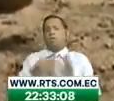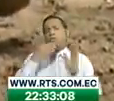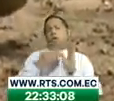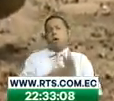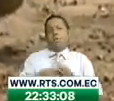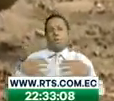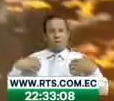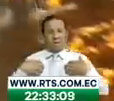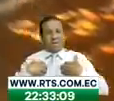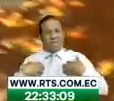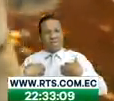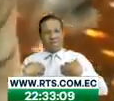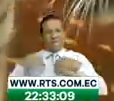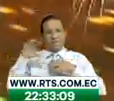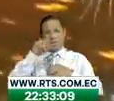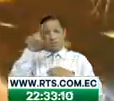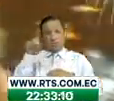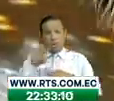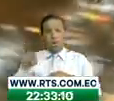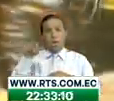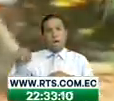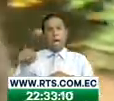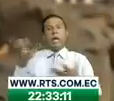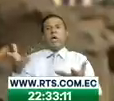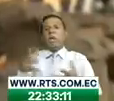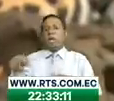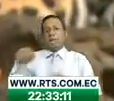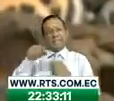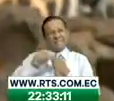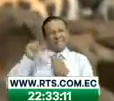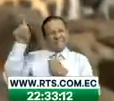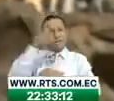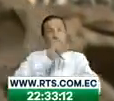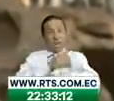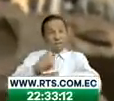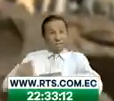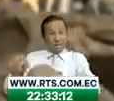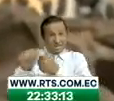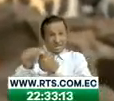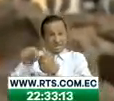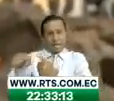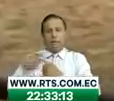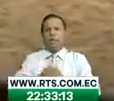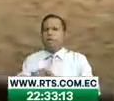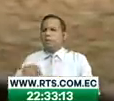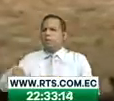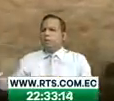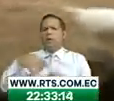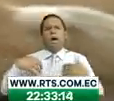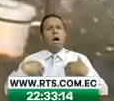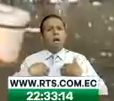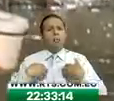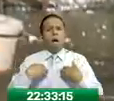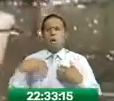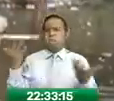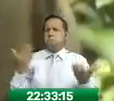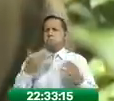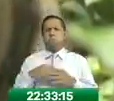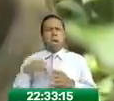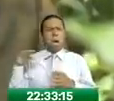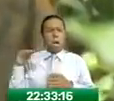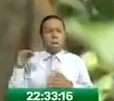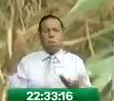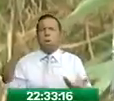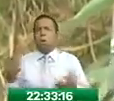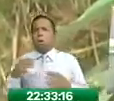El Pantanal en la vía Daule, pareciera que los animales del sitio también estaban impacientes. Camellos, garzas, tigres,